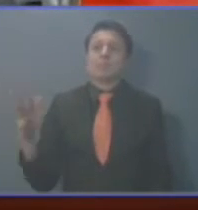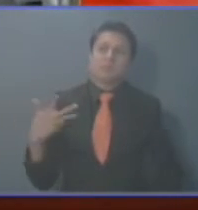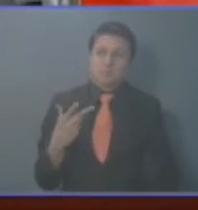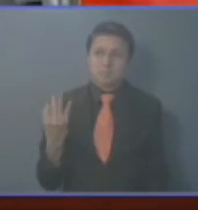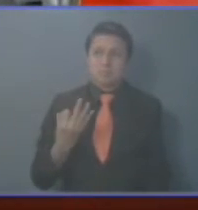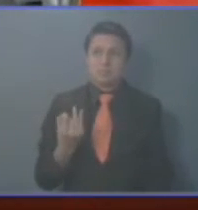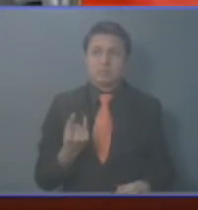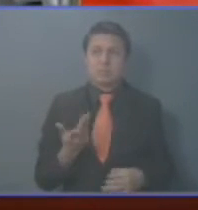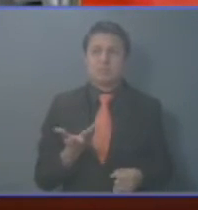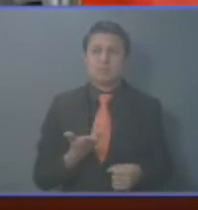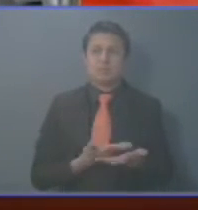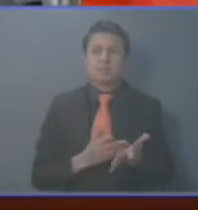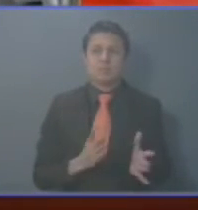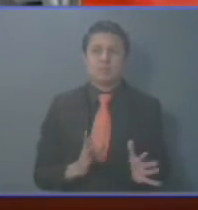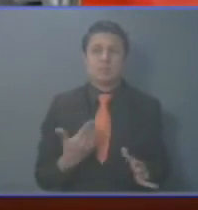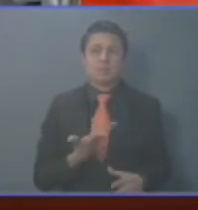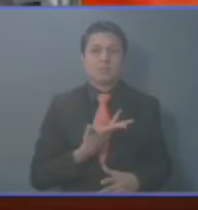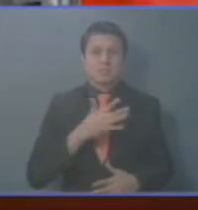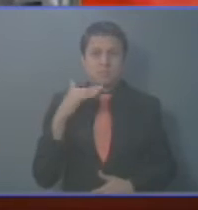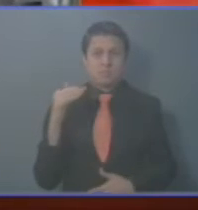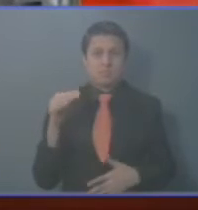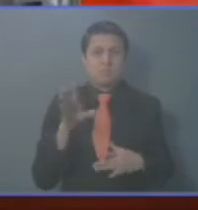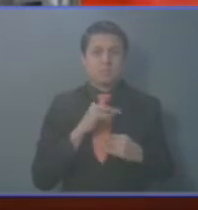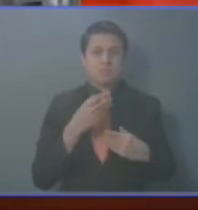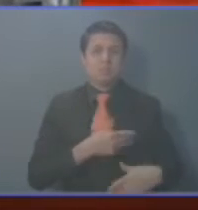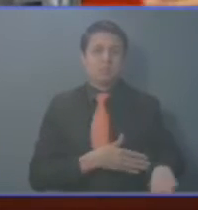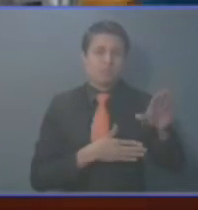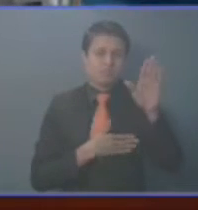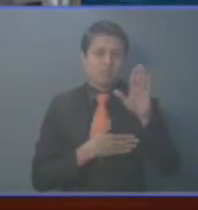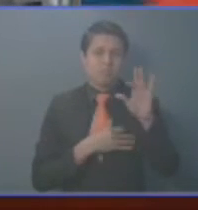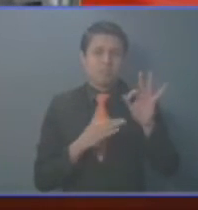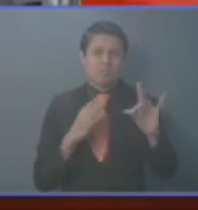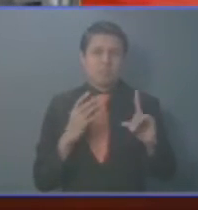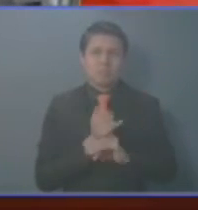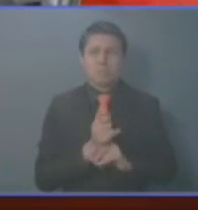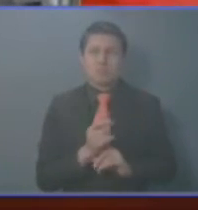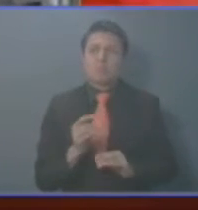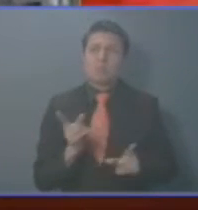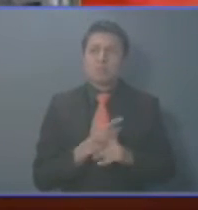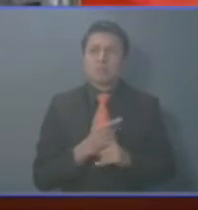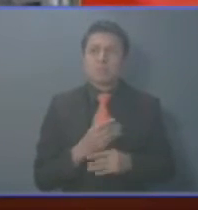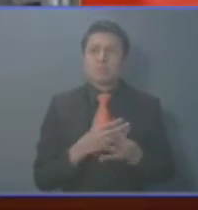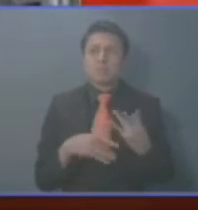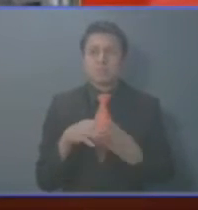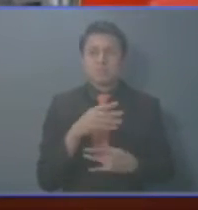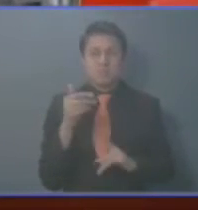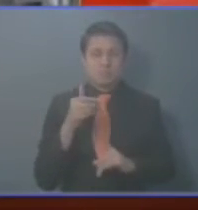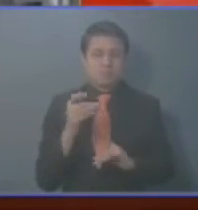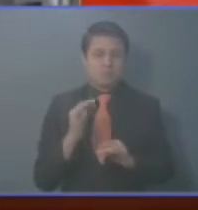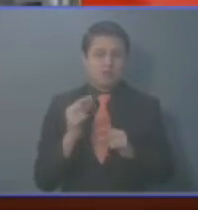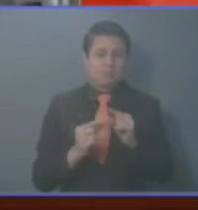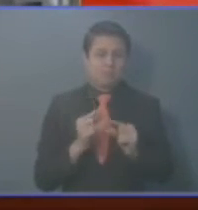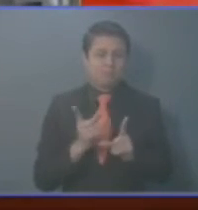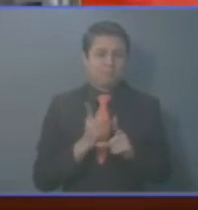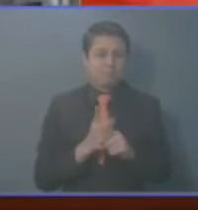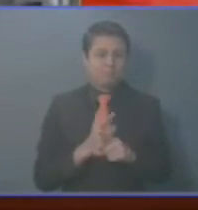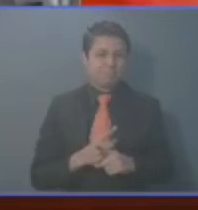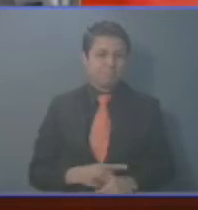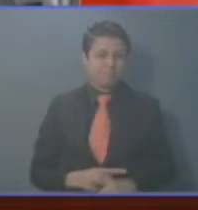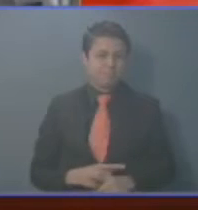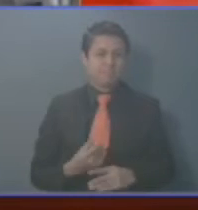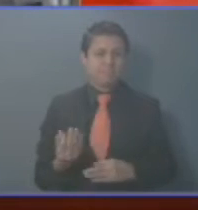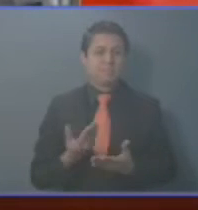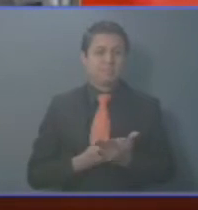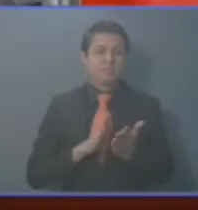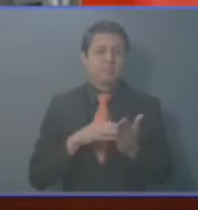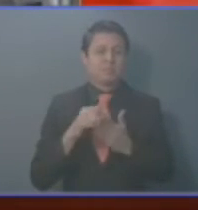urgente asumir el reto de unirnos como país y apostarle a una verdadera transformación de la educación con un innovador